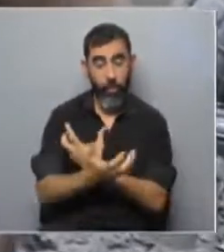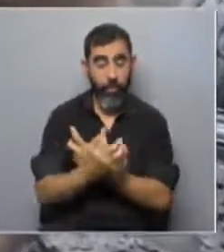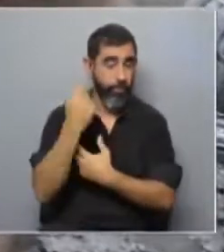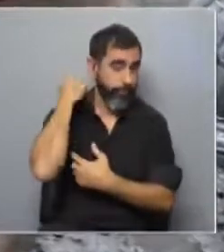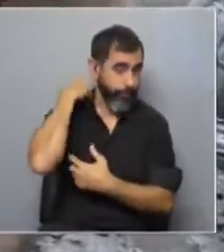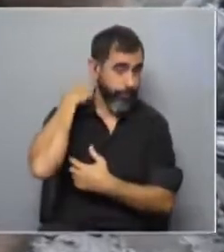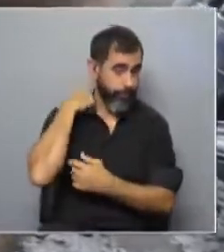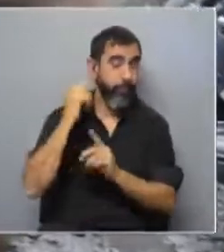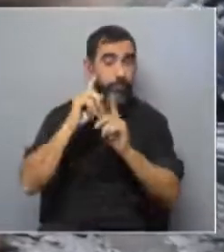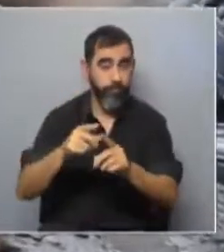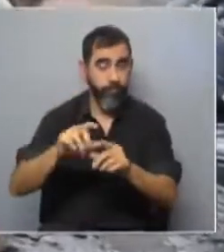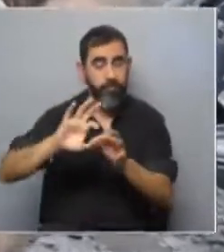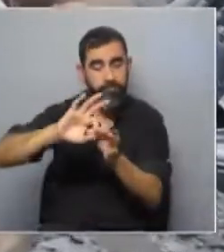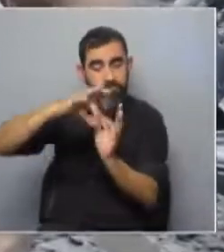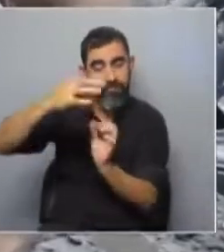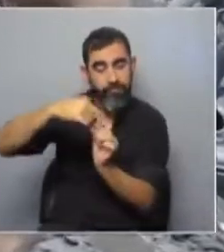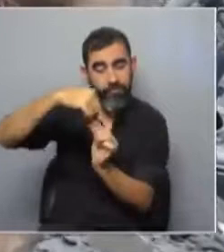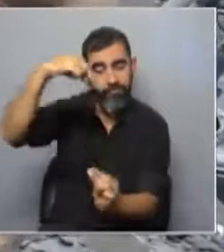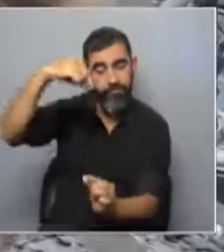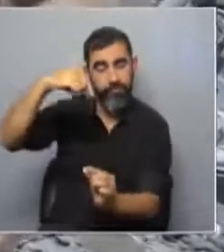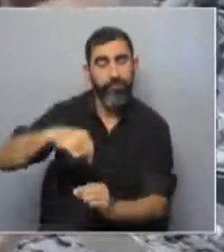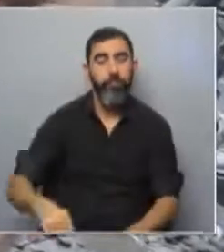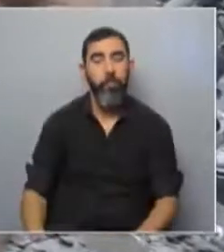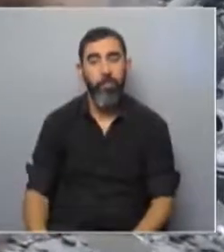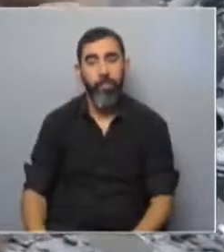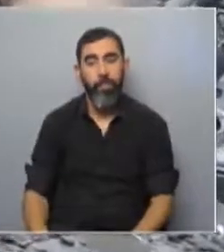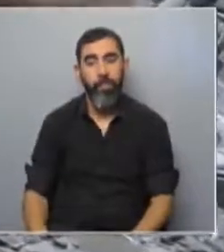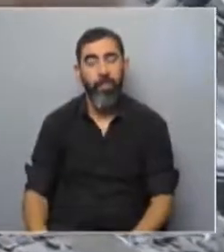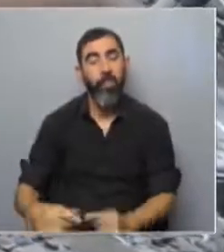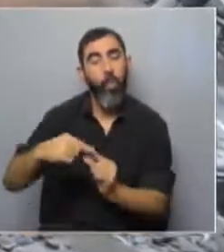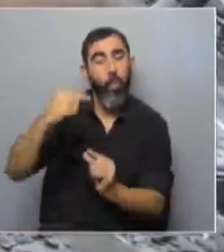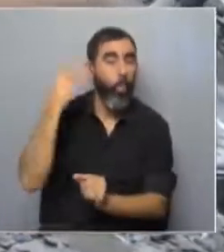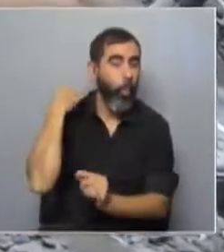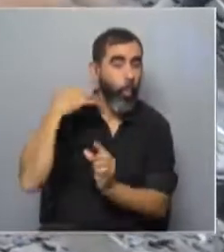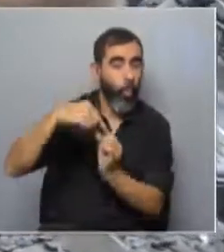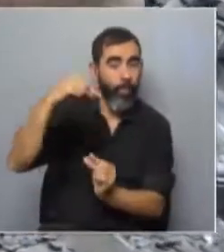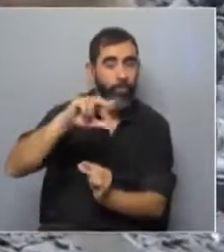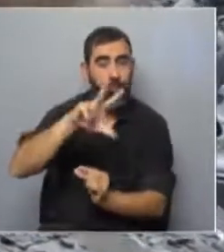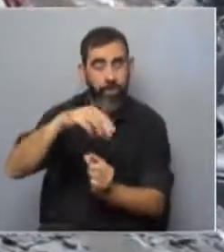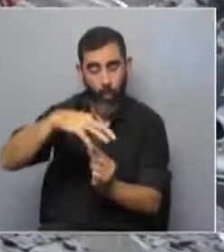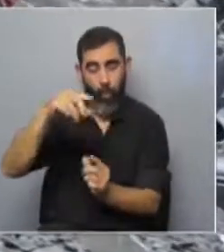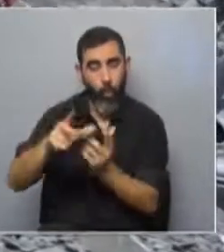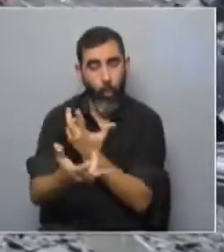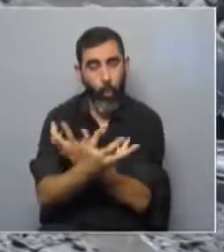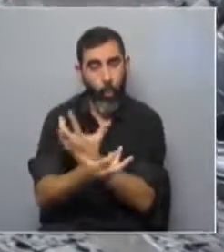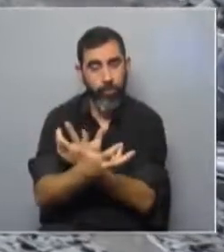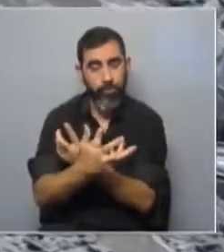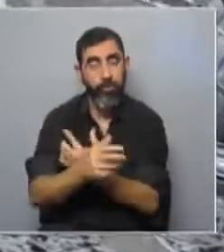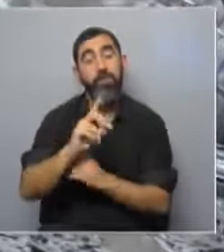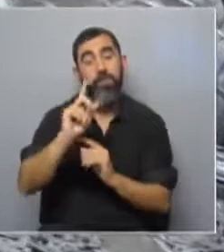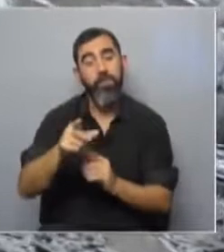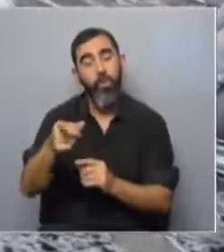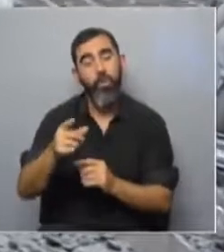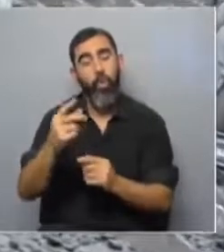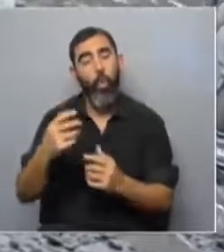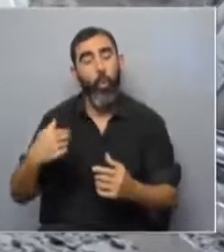y esto también es la espina de la costilla con la lámina de la vértebra. O sea, todos estos tres son vértebras. Después tenemos acá